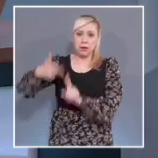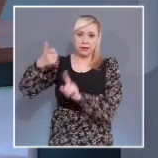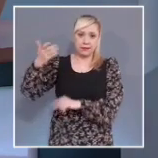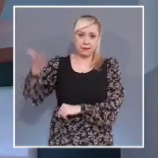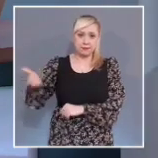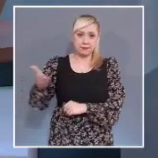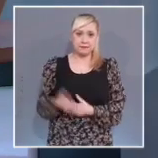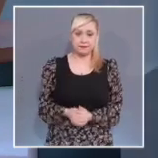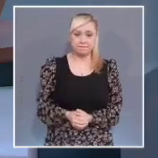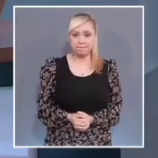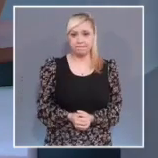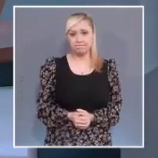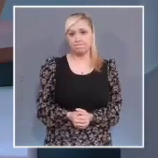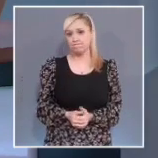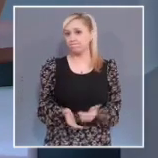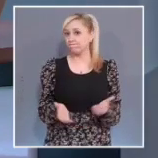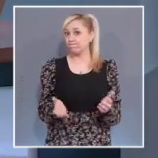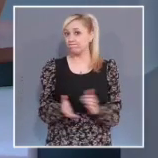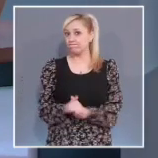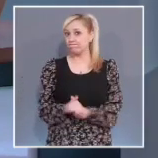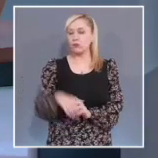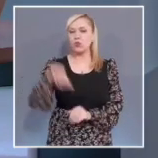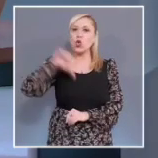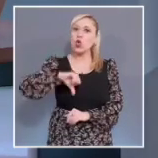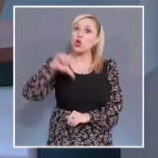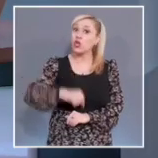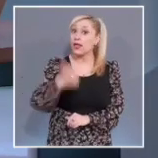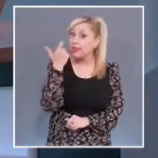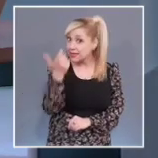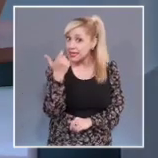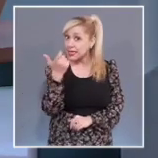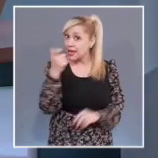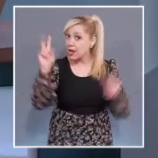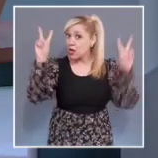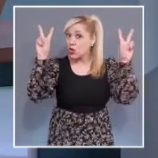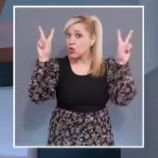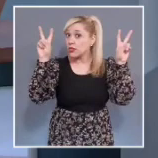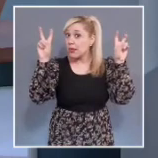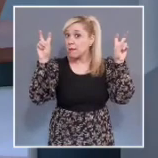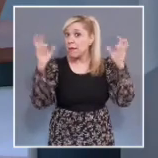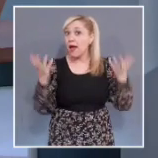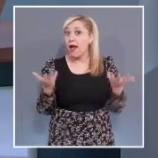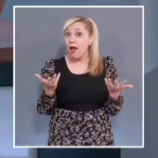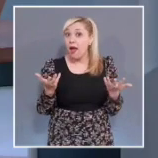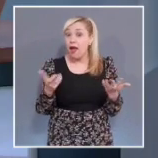Oiga, en materia económica, la nota destacada de este día, el peso llegó a